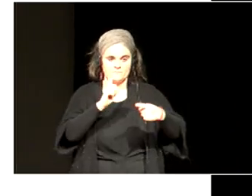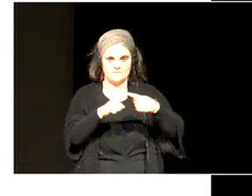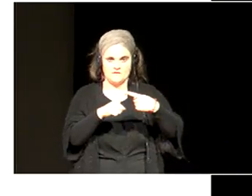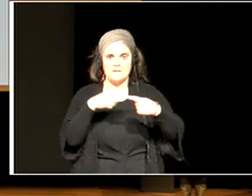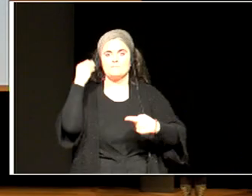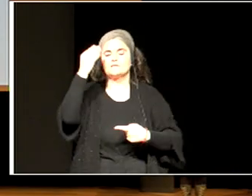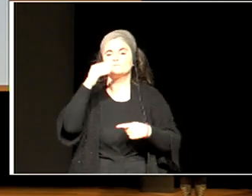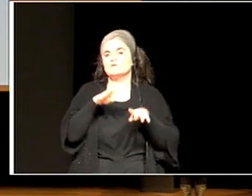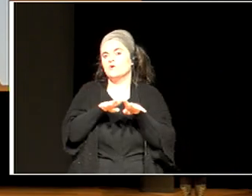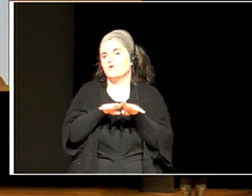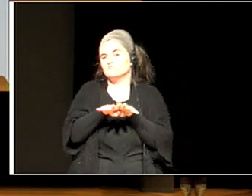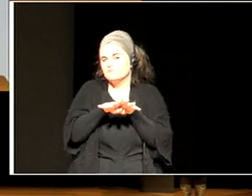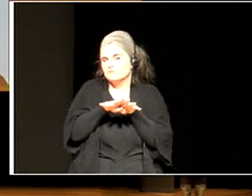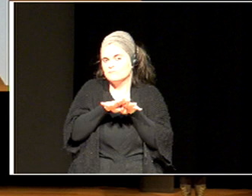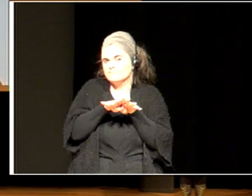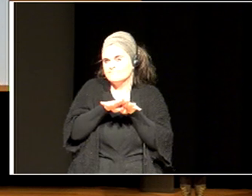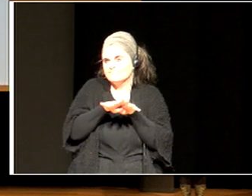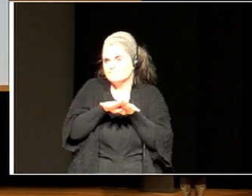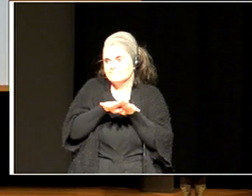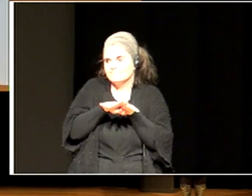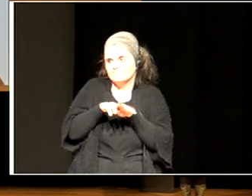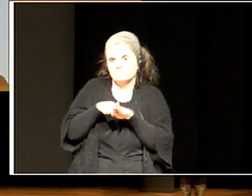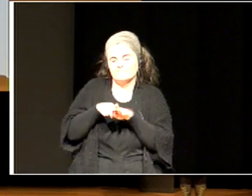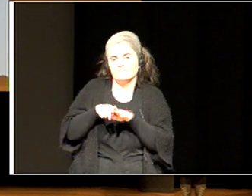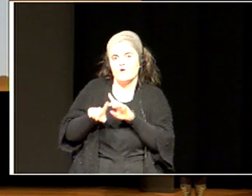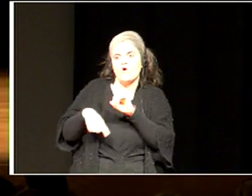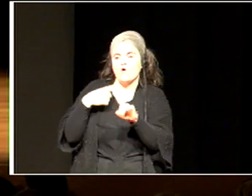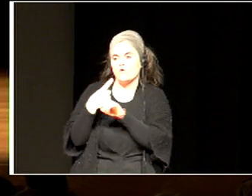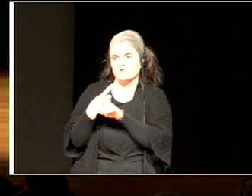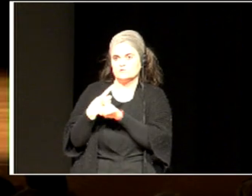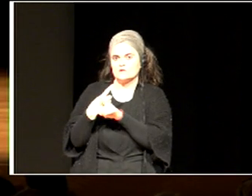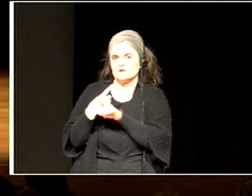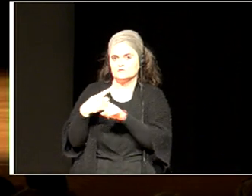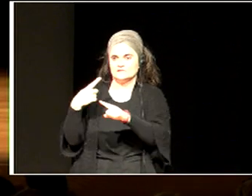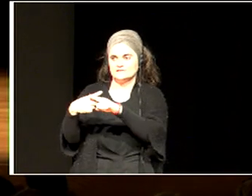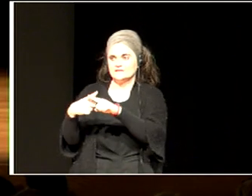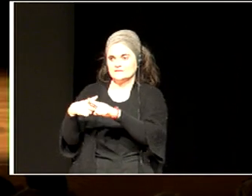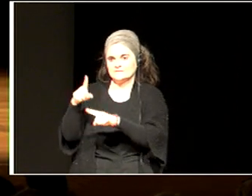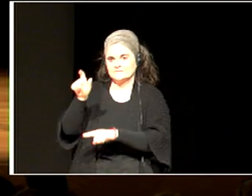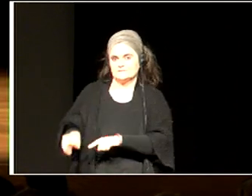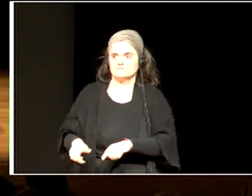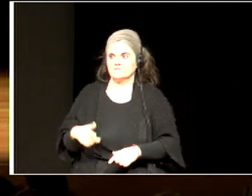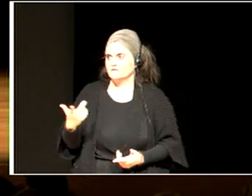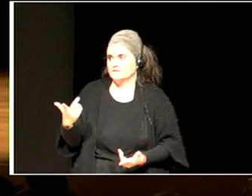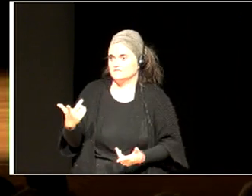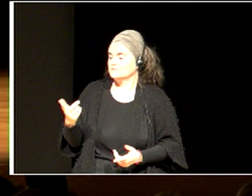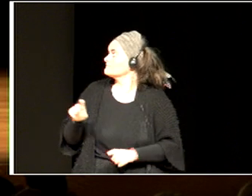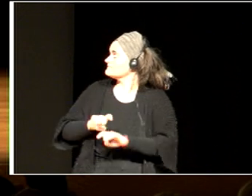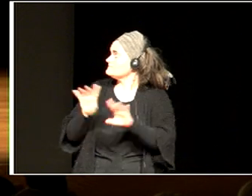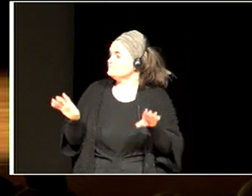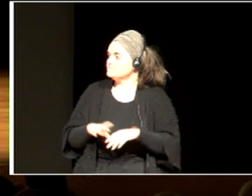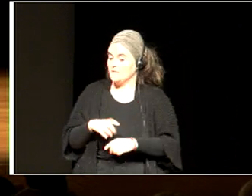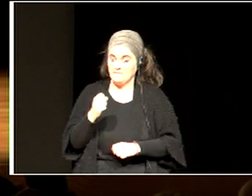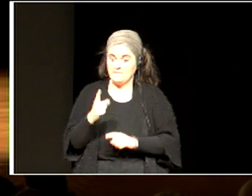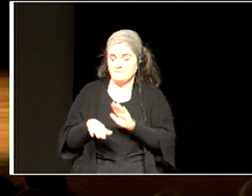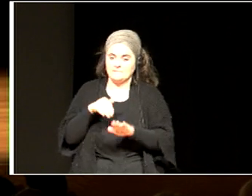si no vemos el sexismo no tendremos necesidad de luchar contra él es una obviedad absoluta por lo tanto el primer paso